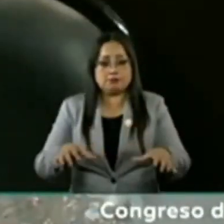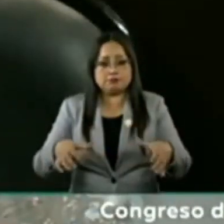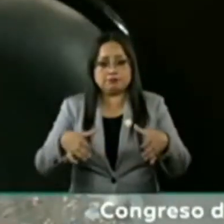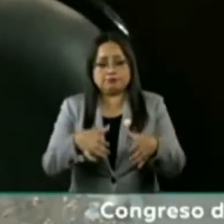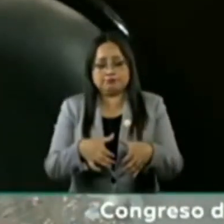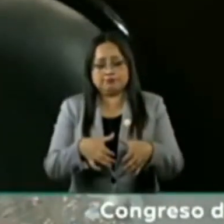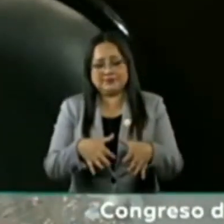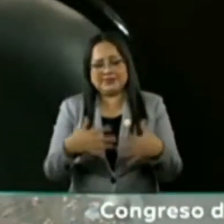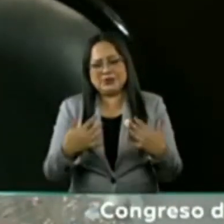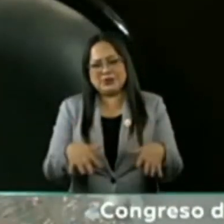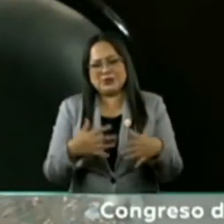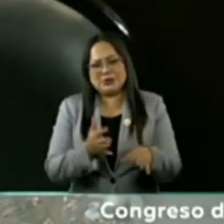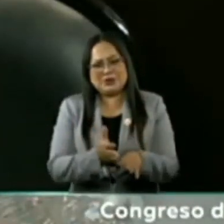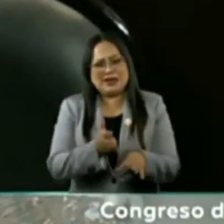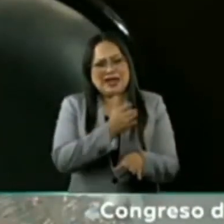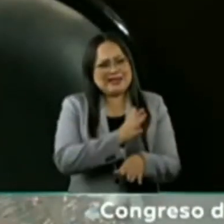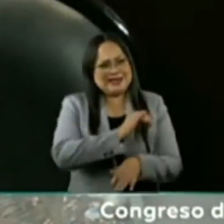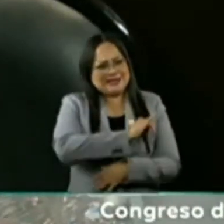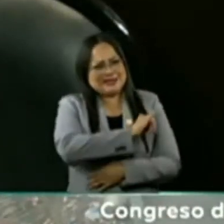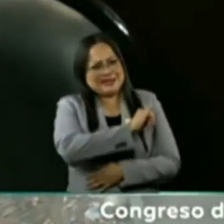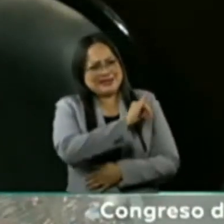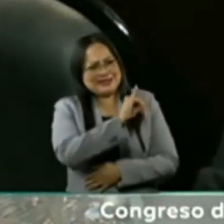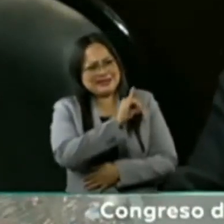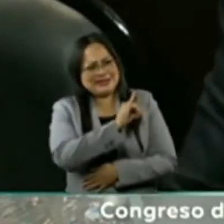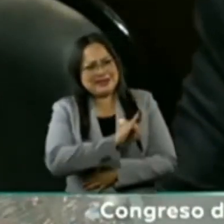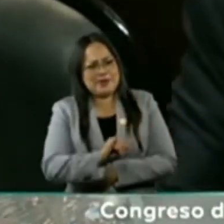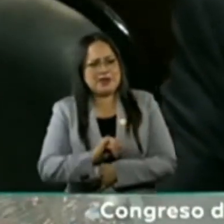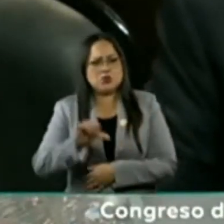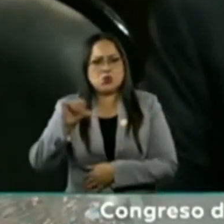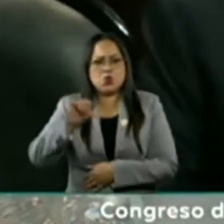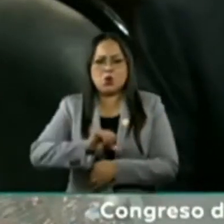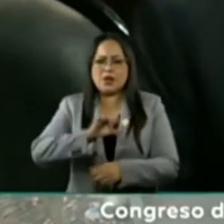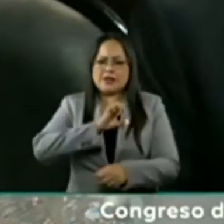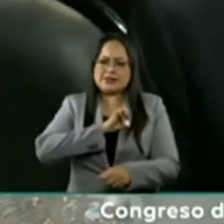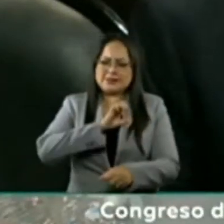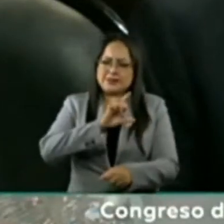coordinador de la bancada de Morena ahí en el Congreso de la Unión, Vicente.